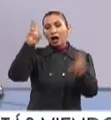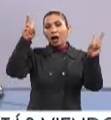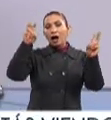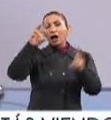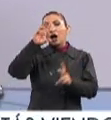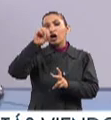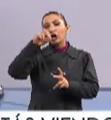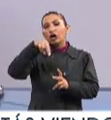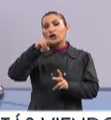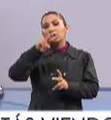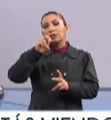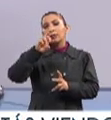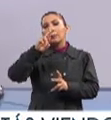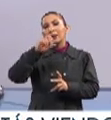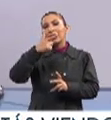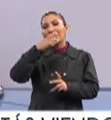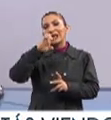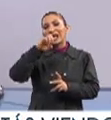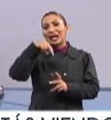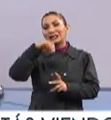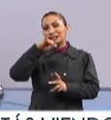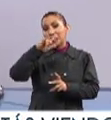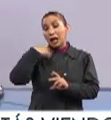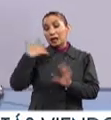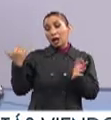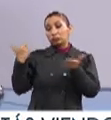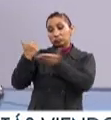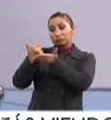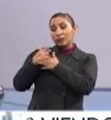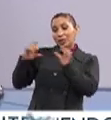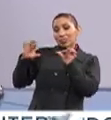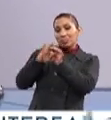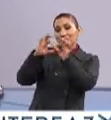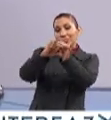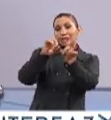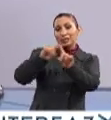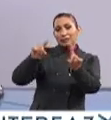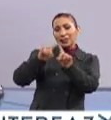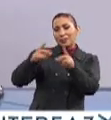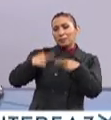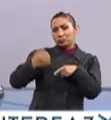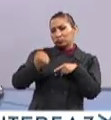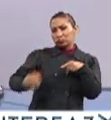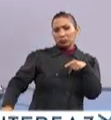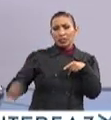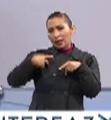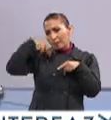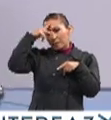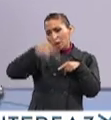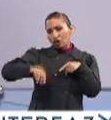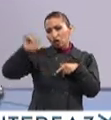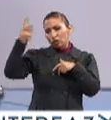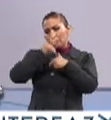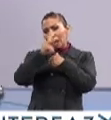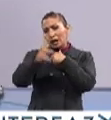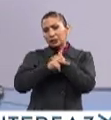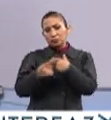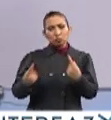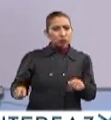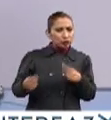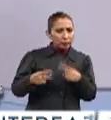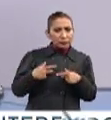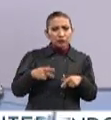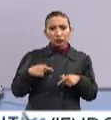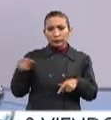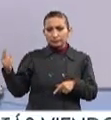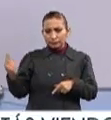Convergencia, en la cual pues colabora con diferentes grandes músicos del jazz, tanto mexicanos como de otras nacionalidades,